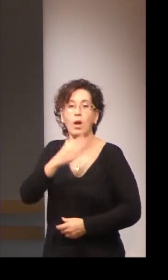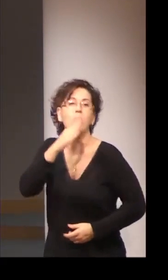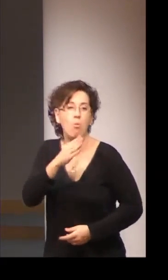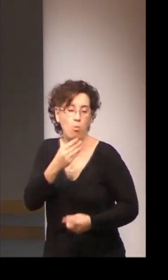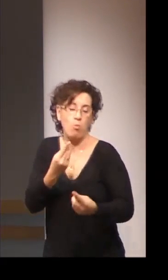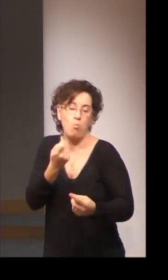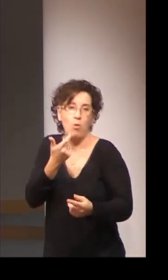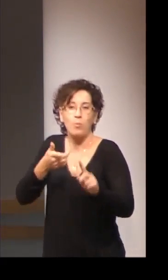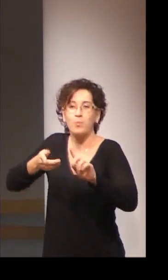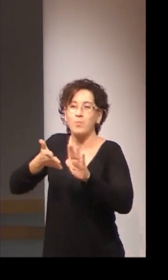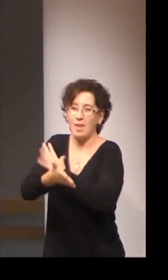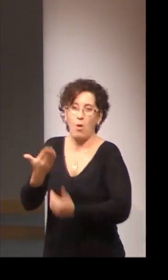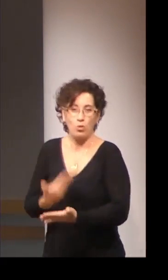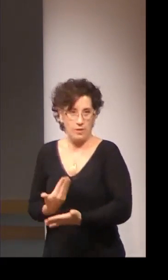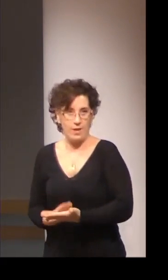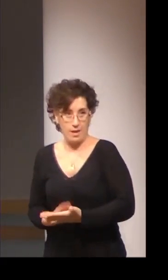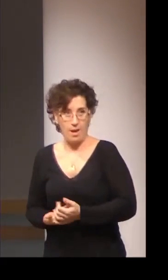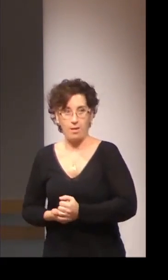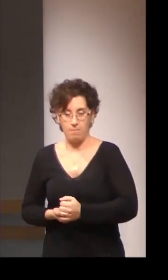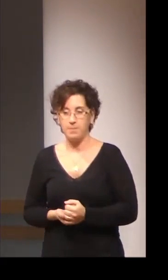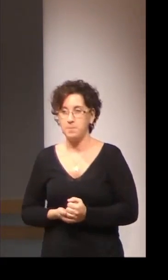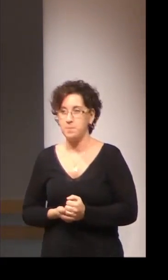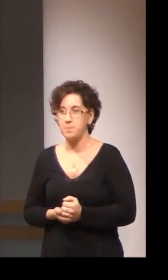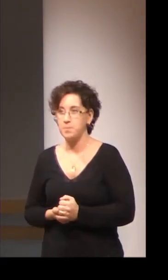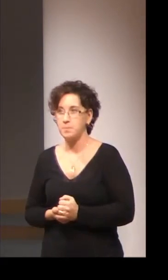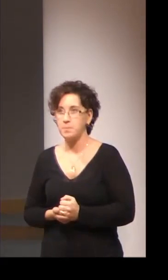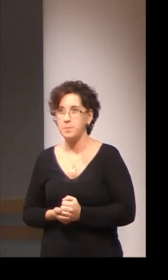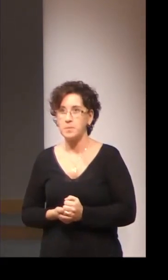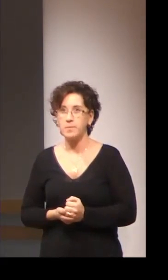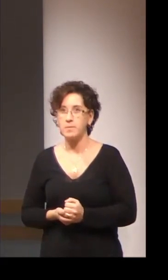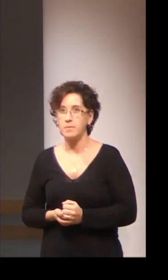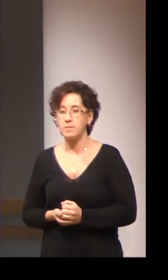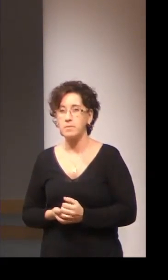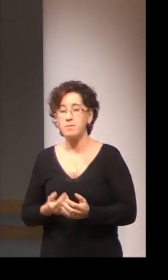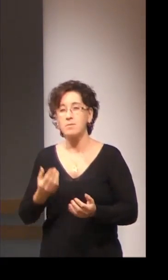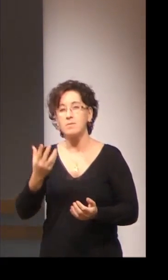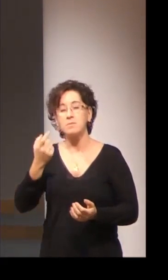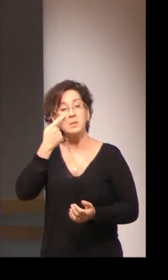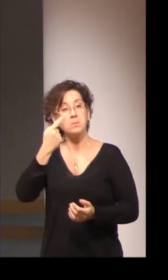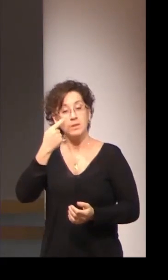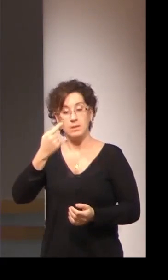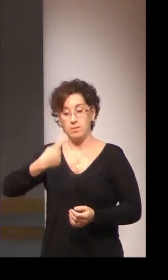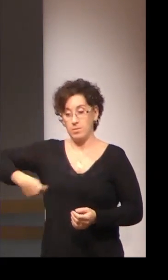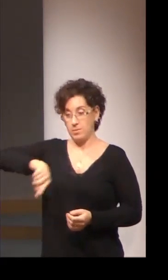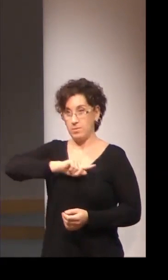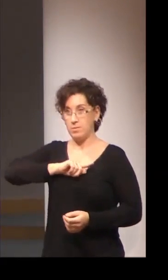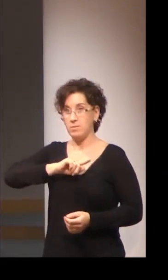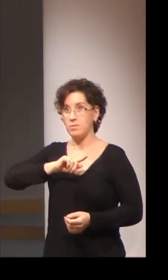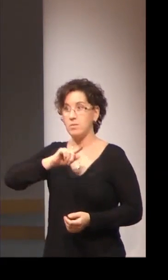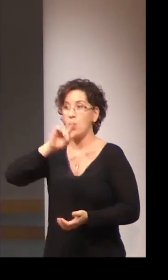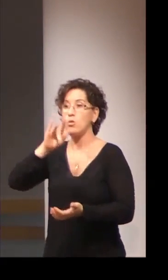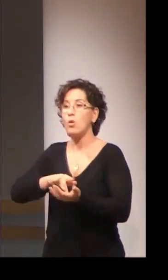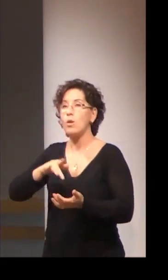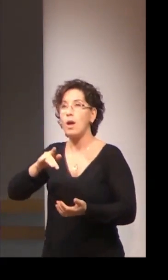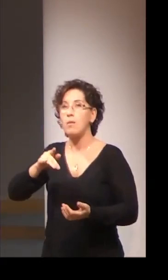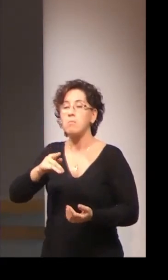eh la verdad es que con frecuencia tenemos estudiantes futuros maestros que han hecho algún curso de lengua